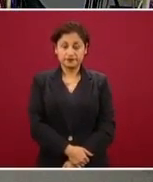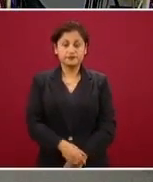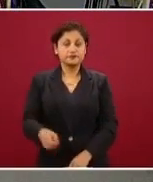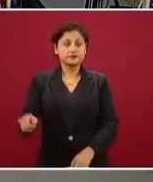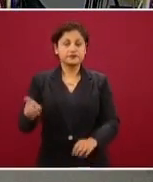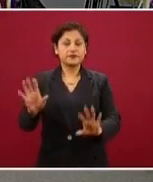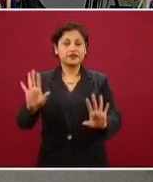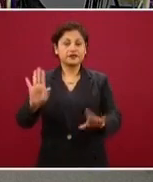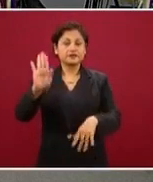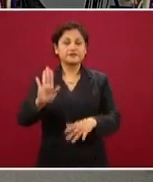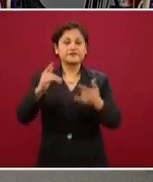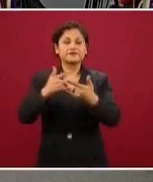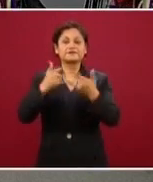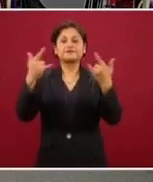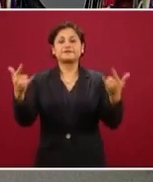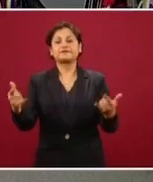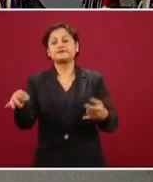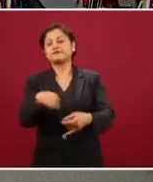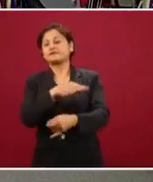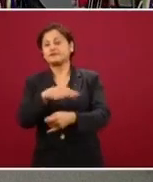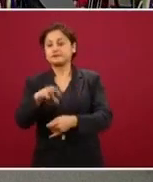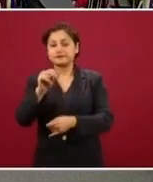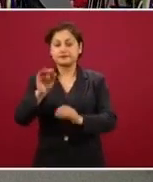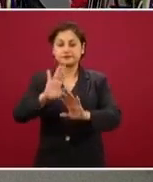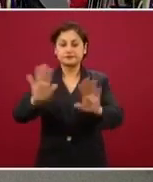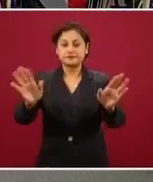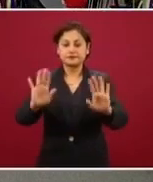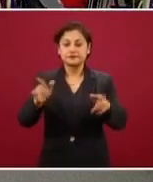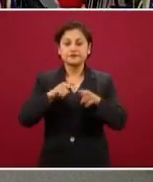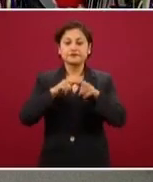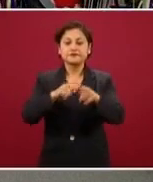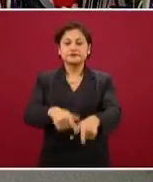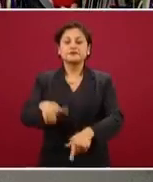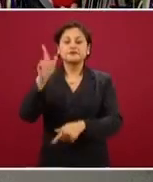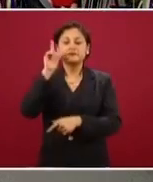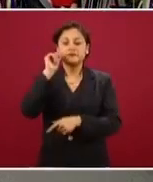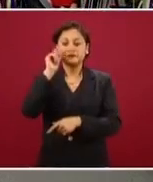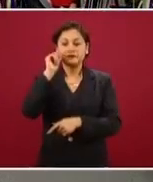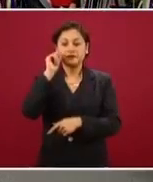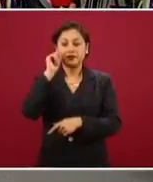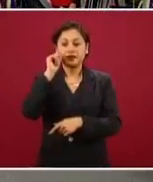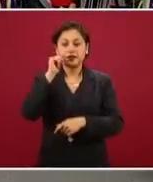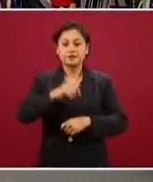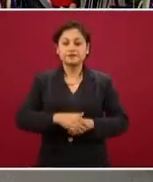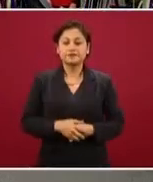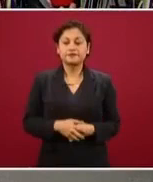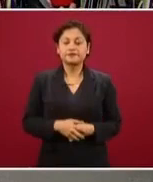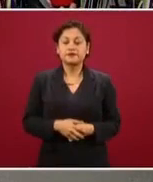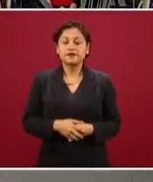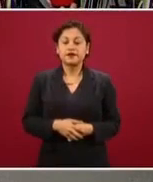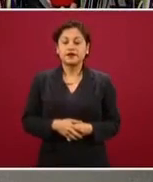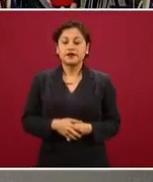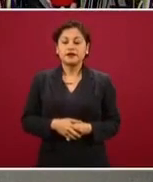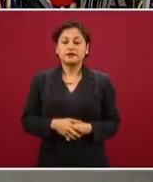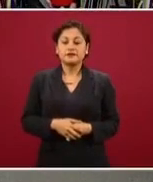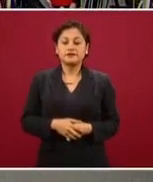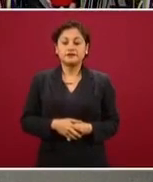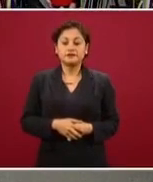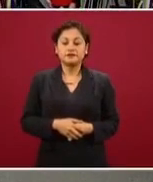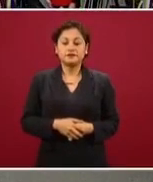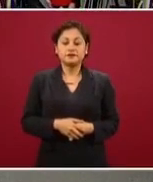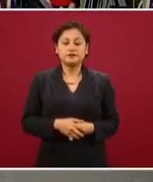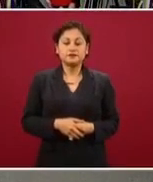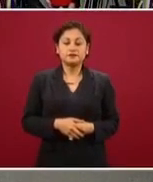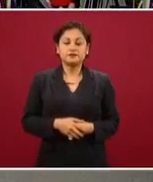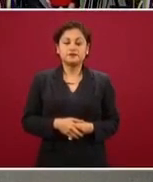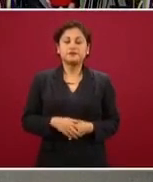Mejor continuará. Mañana hablamos de eso.